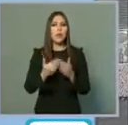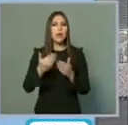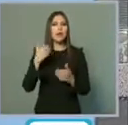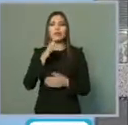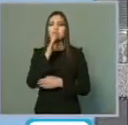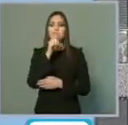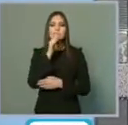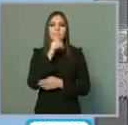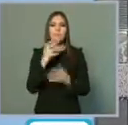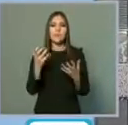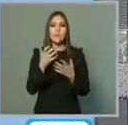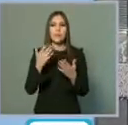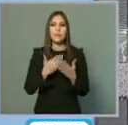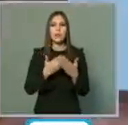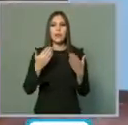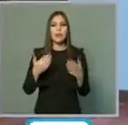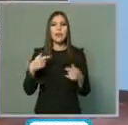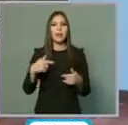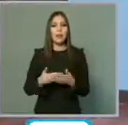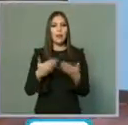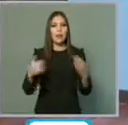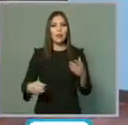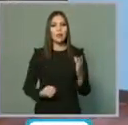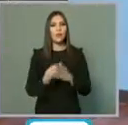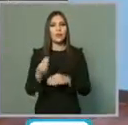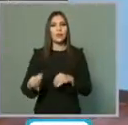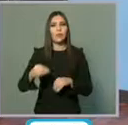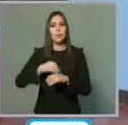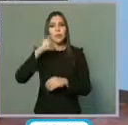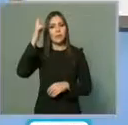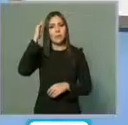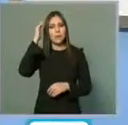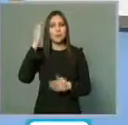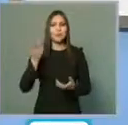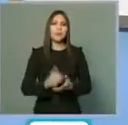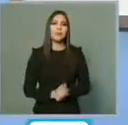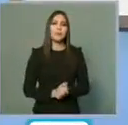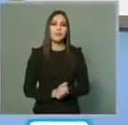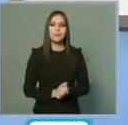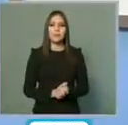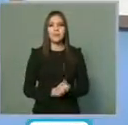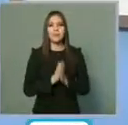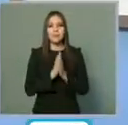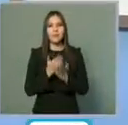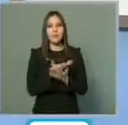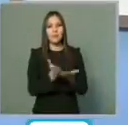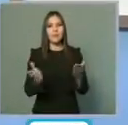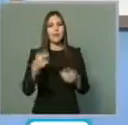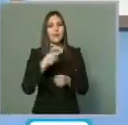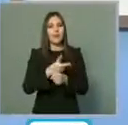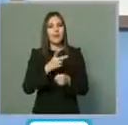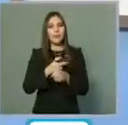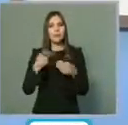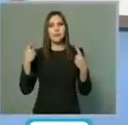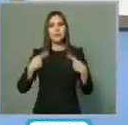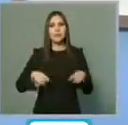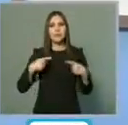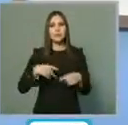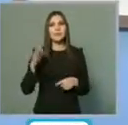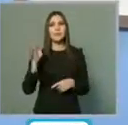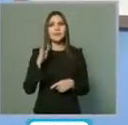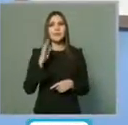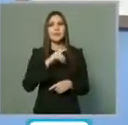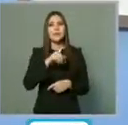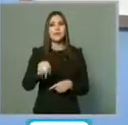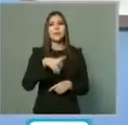hubiera podido hacer esta Ítaca que voy a presentar en Bellas Artes. Oye, bueno, pues por favor invítalos y invita también a todas esas personas que a lo mejor no